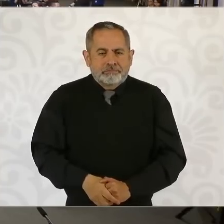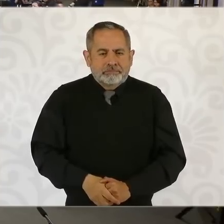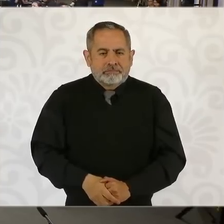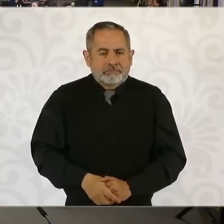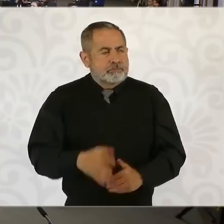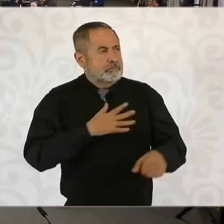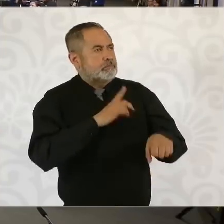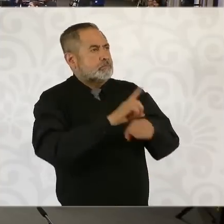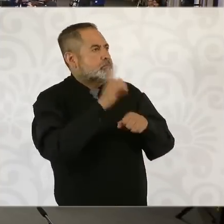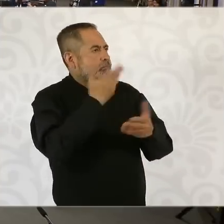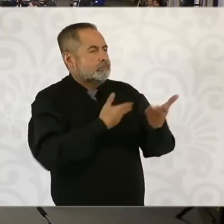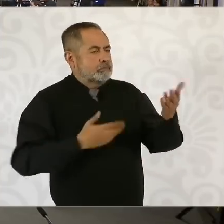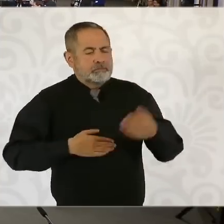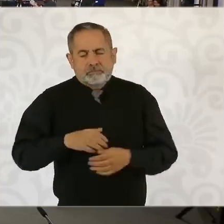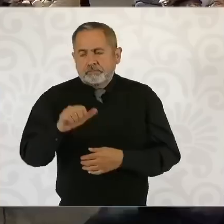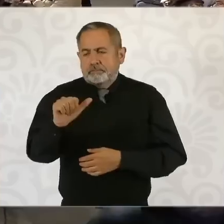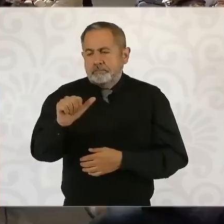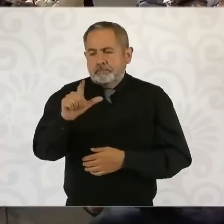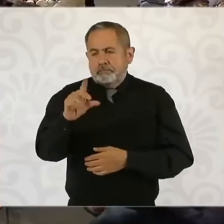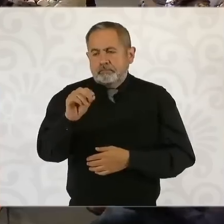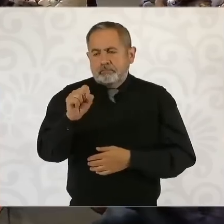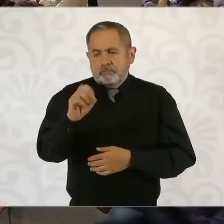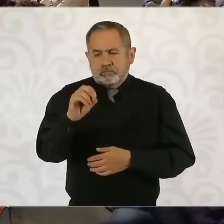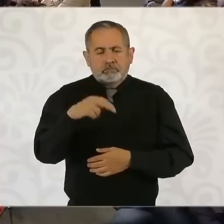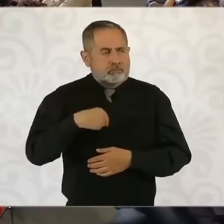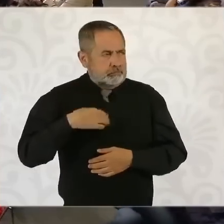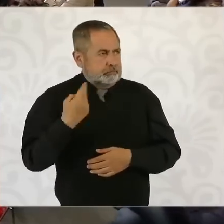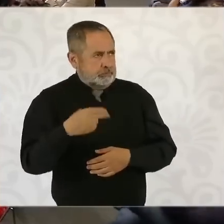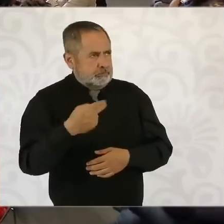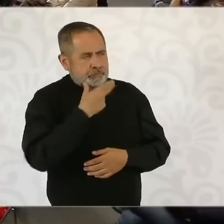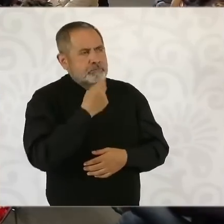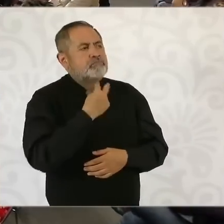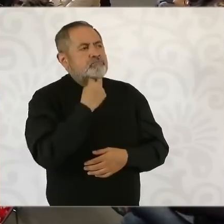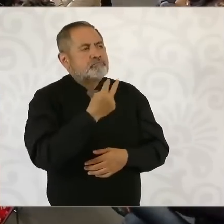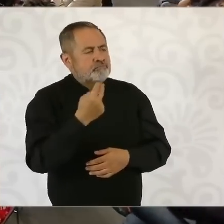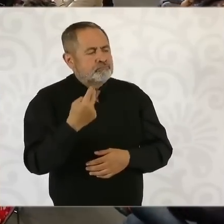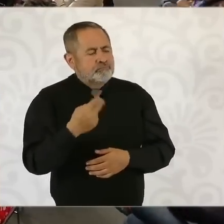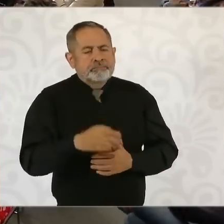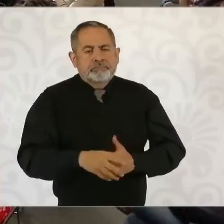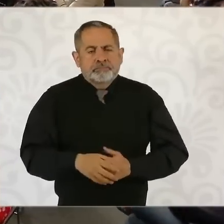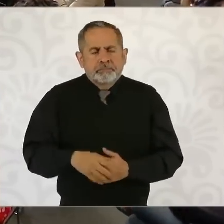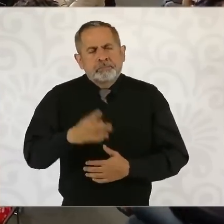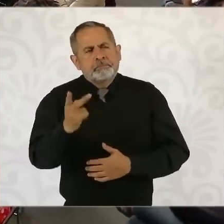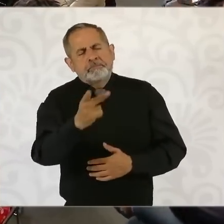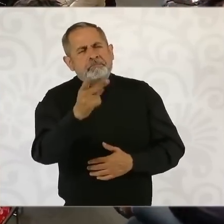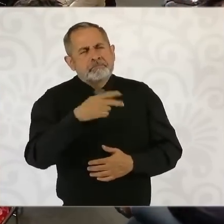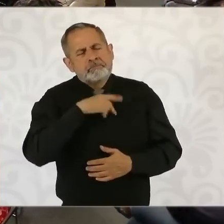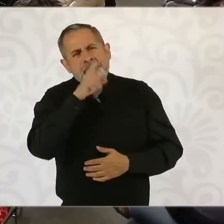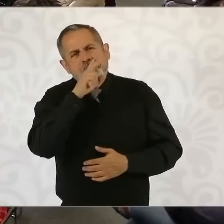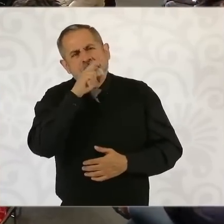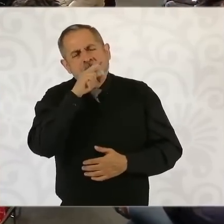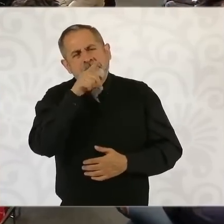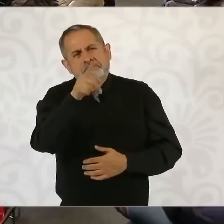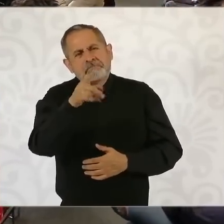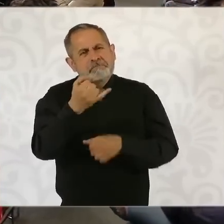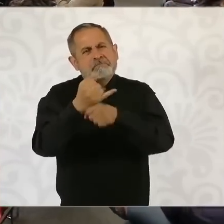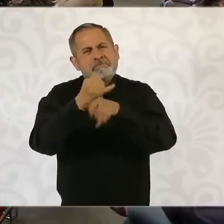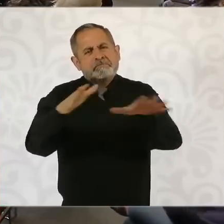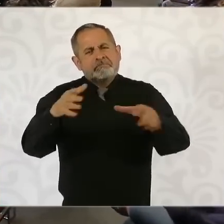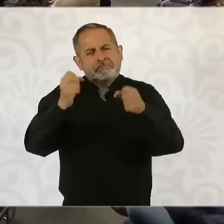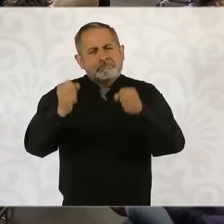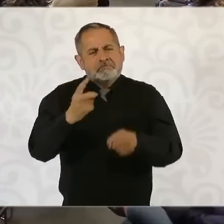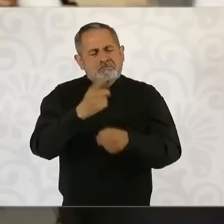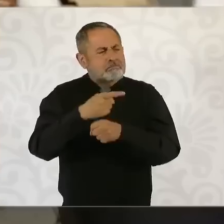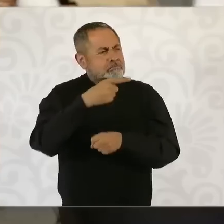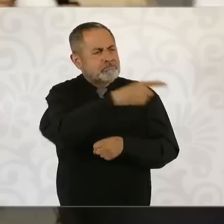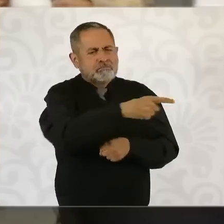Buenos días, Presidenta. Alonso Urrutia, de La Jornada. Retomando un poco el preocupante informe del secretario de Seguridad sobre el desempeño de los